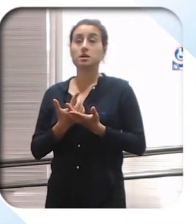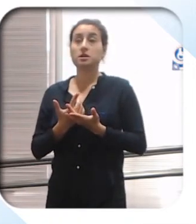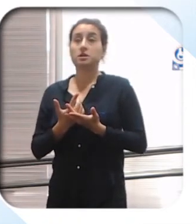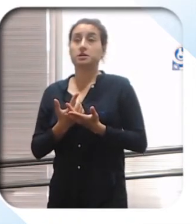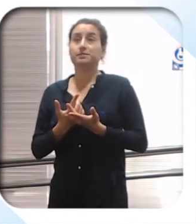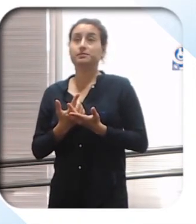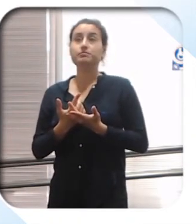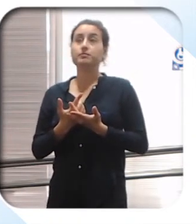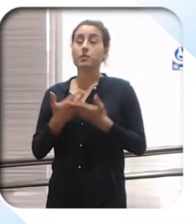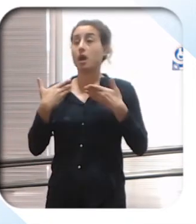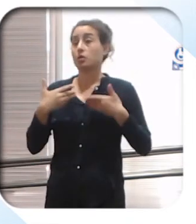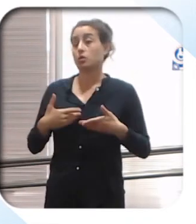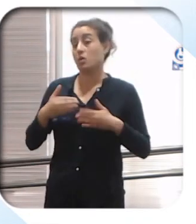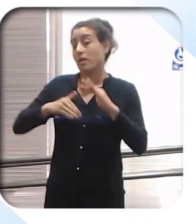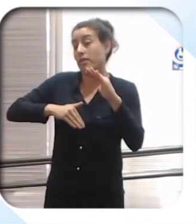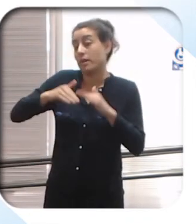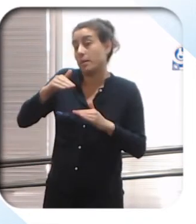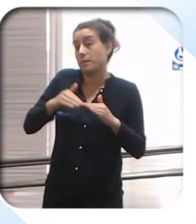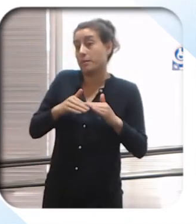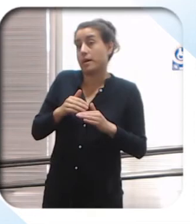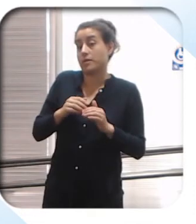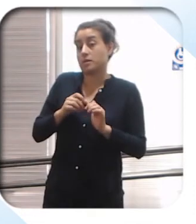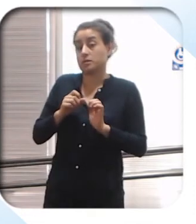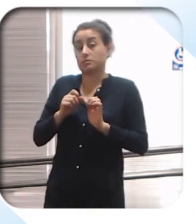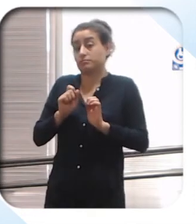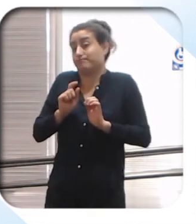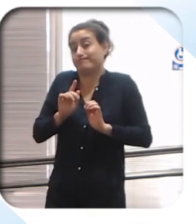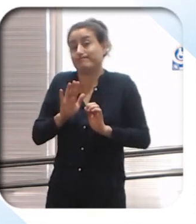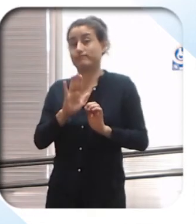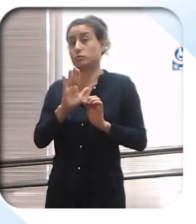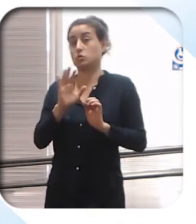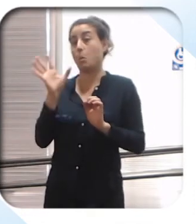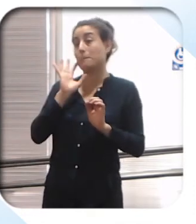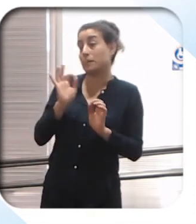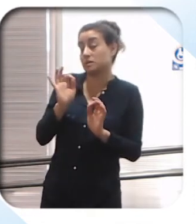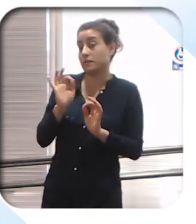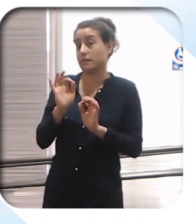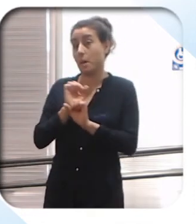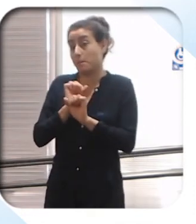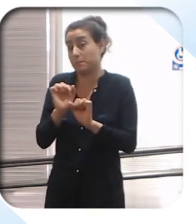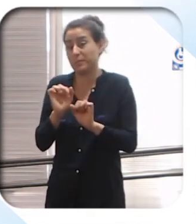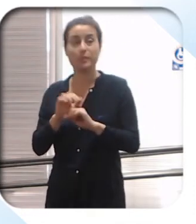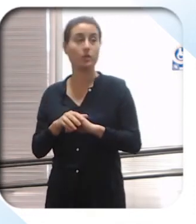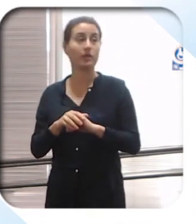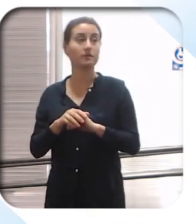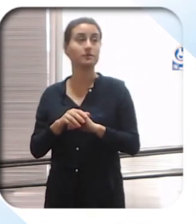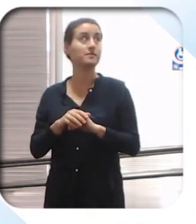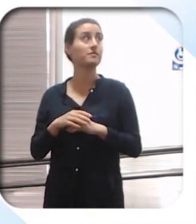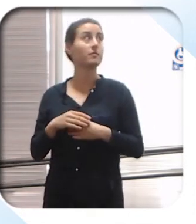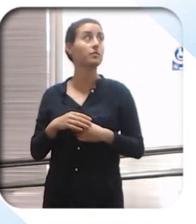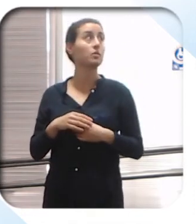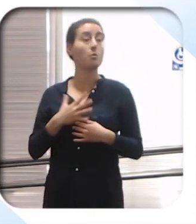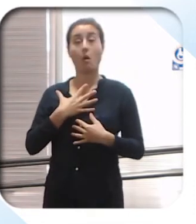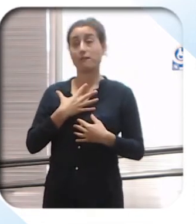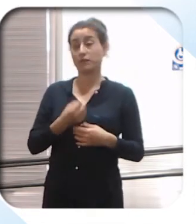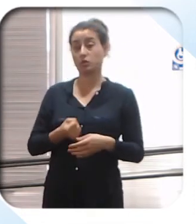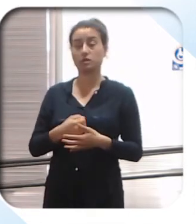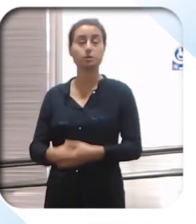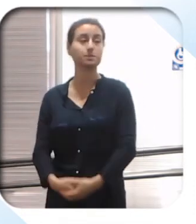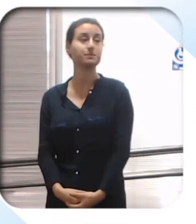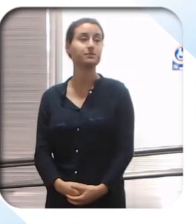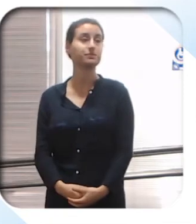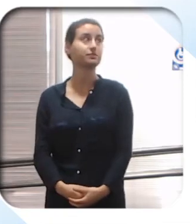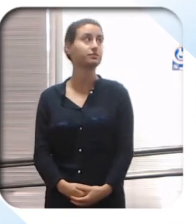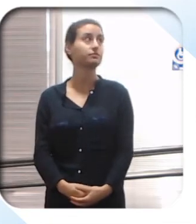reaccionar de acuerdo a lo que su arsenal le permita para manejar esa frustración, ¿tá?